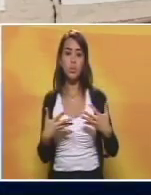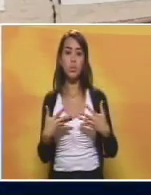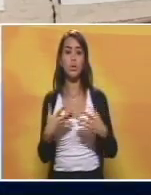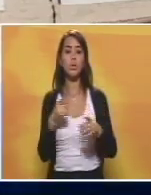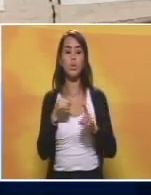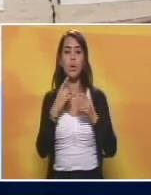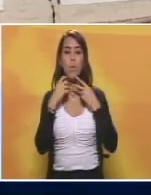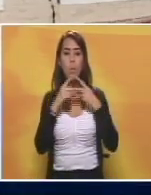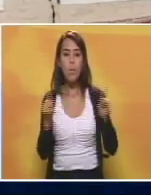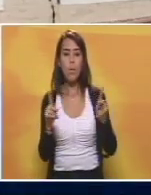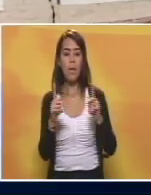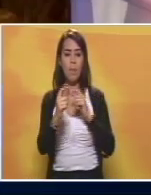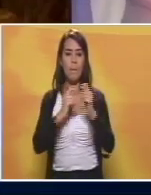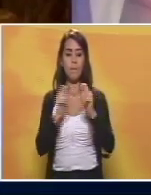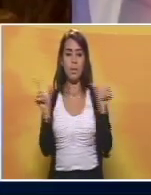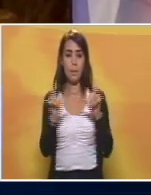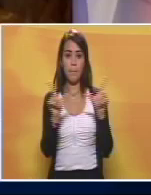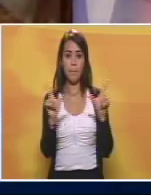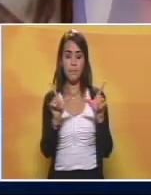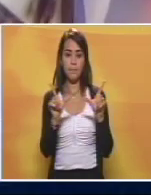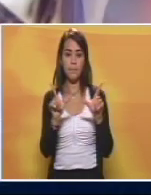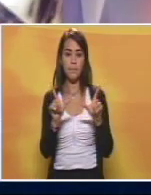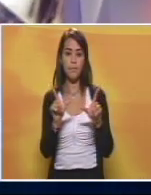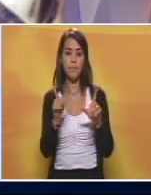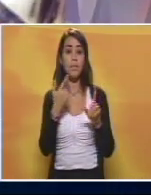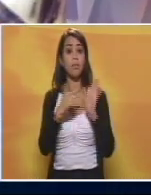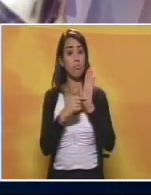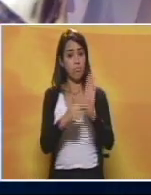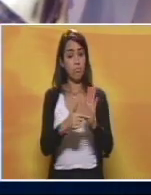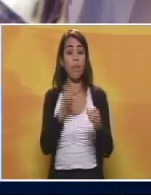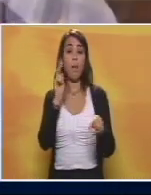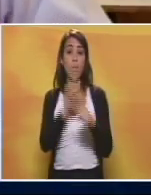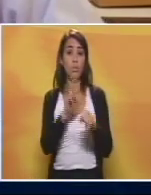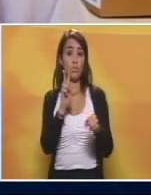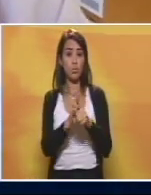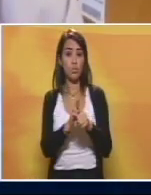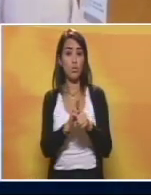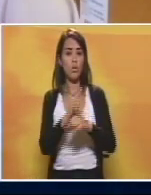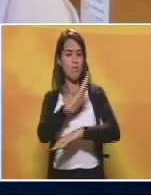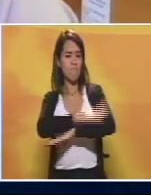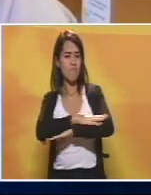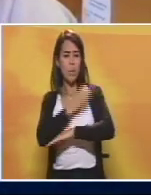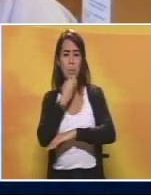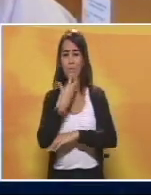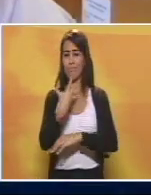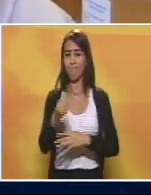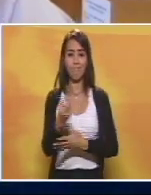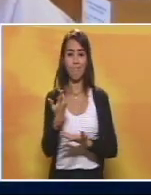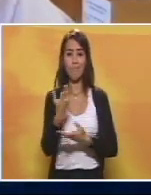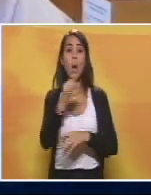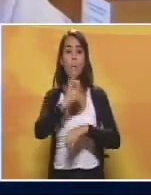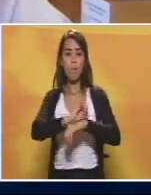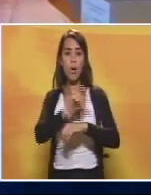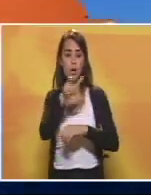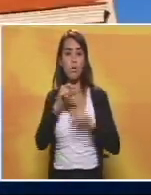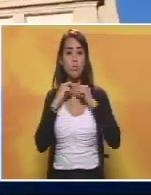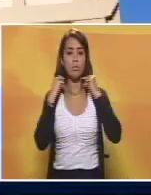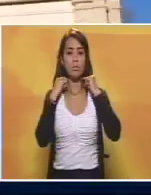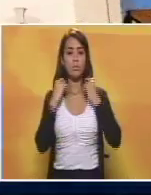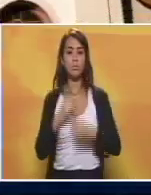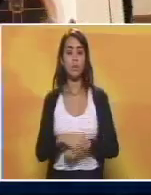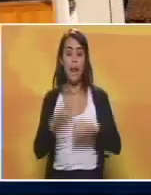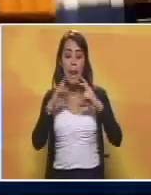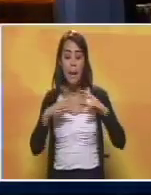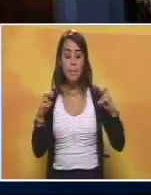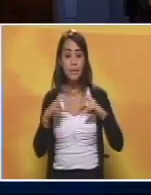la difusión de un reportaje de un canal televisivo que dio cuenta de abusos sexuales y conductas inapropiadas por parte de estos religiosos según la investigación